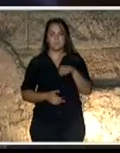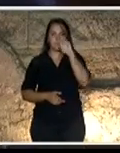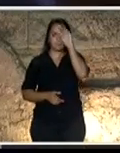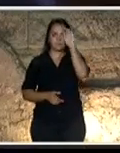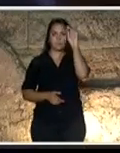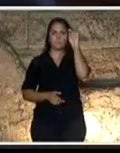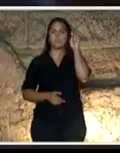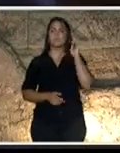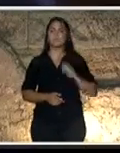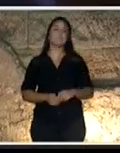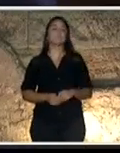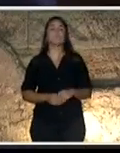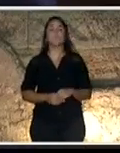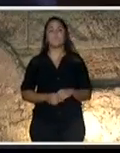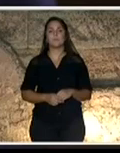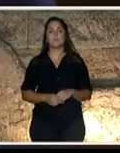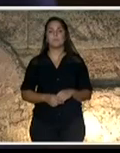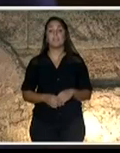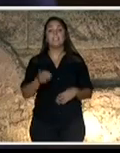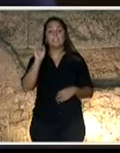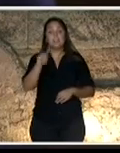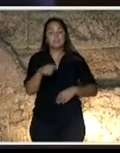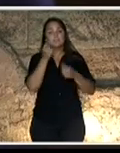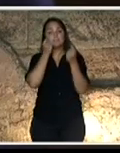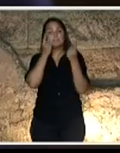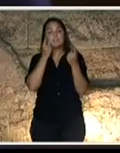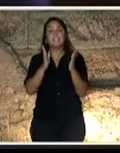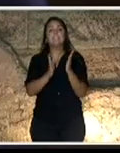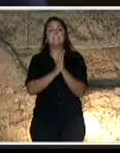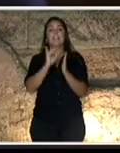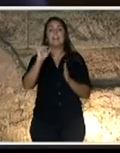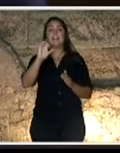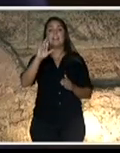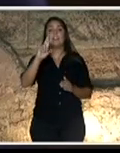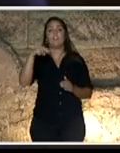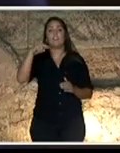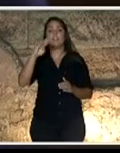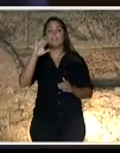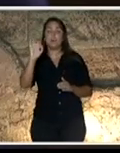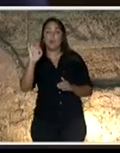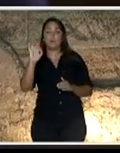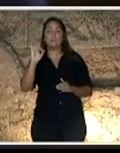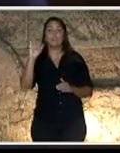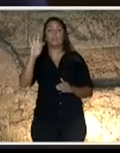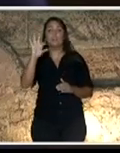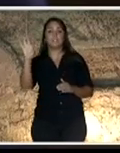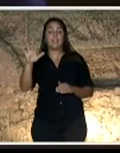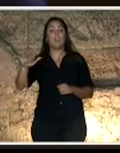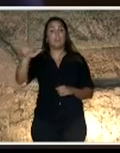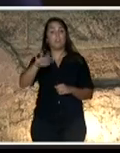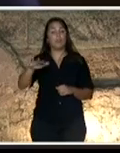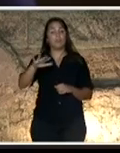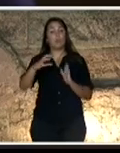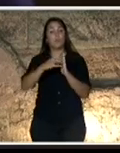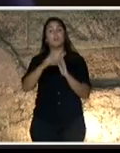¿Y qué puede decirse del descubrimiento de San Jerónimo de Yuste, en Cuacos, Cáceres, que surgió